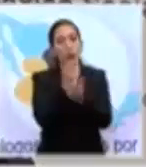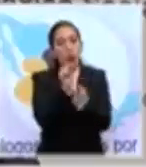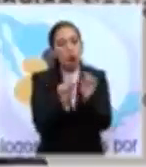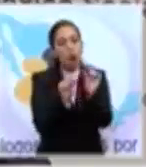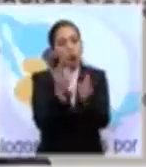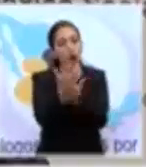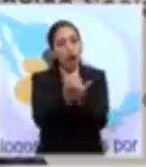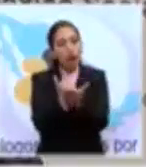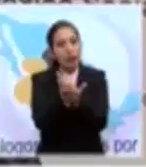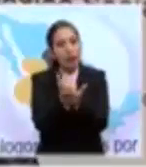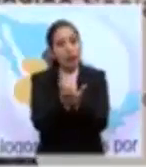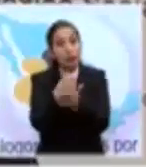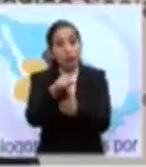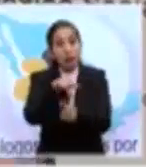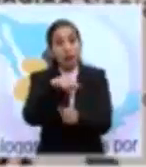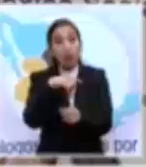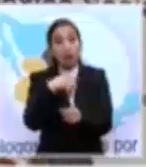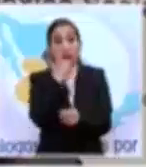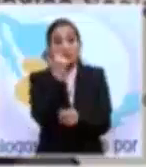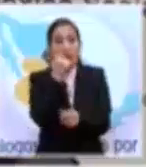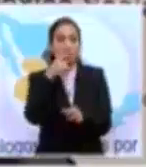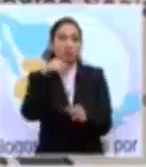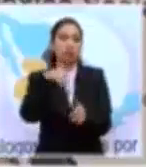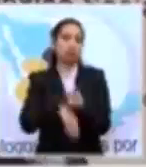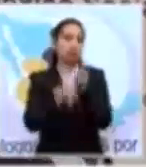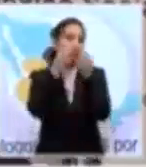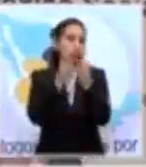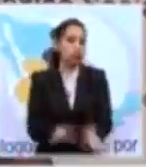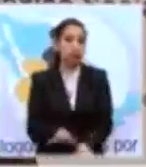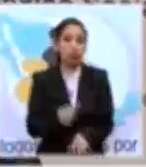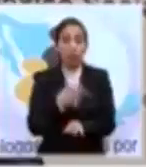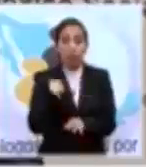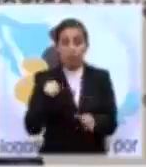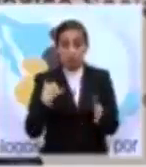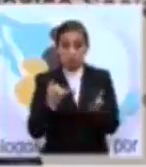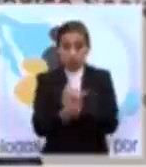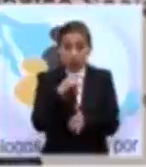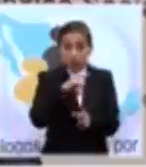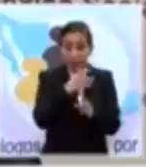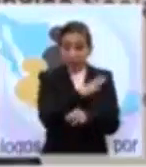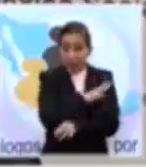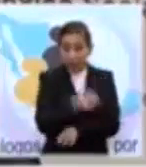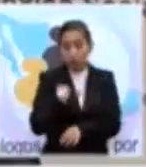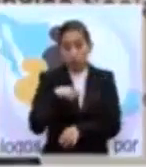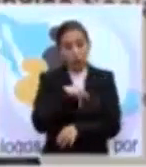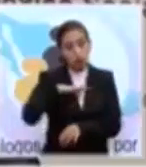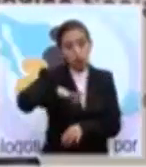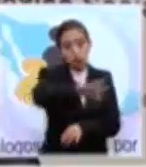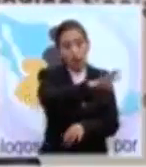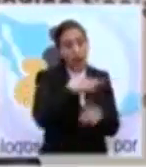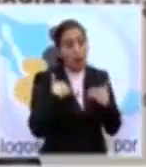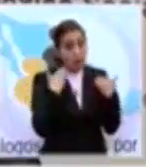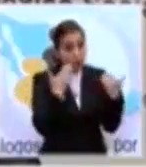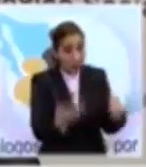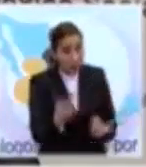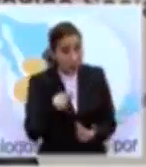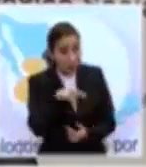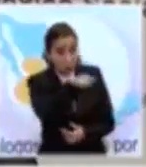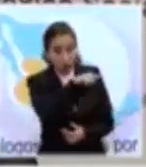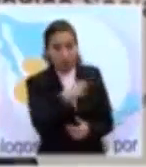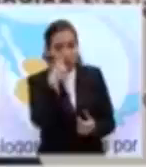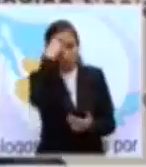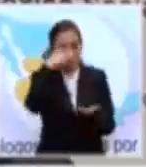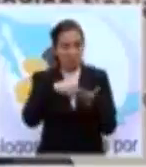de contado. Y yo creo que las instituciones en general hemos perdido la confianza de los ciudadanos. Más allá de